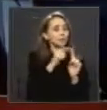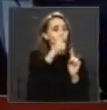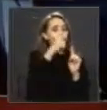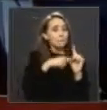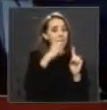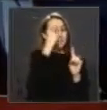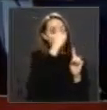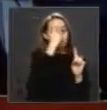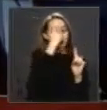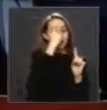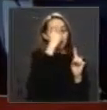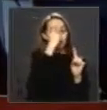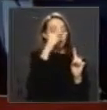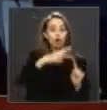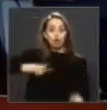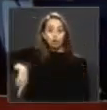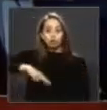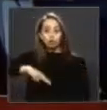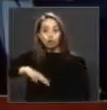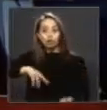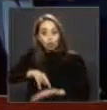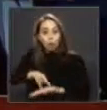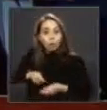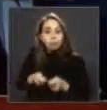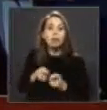marzo, presentando un proyecto justamente